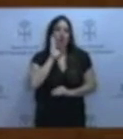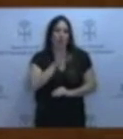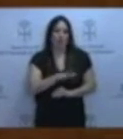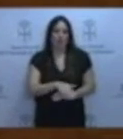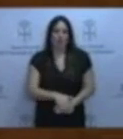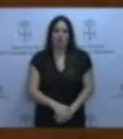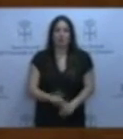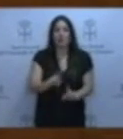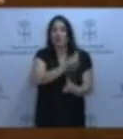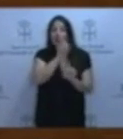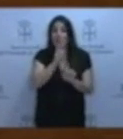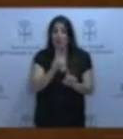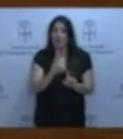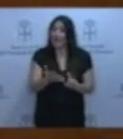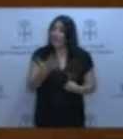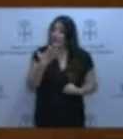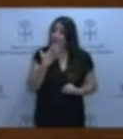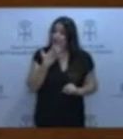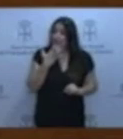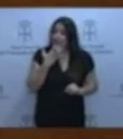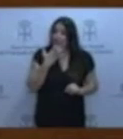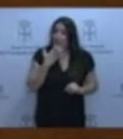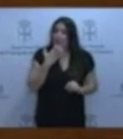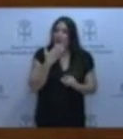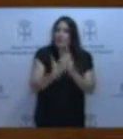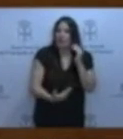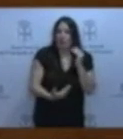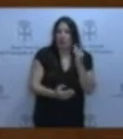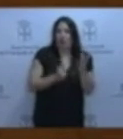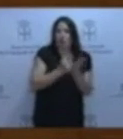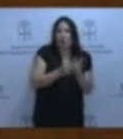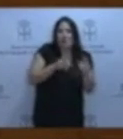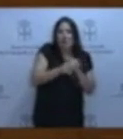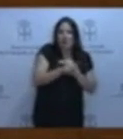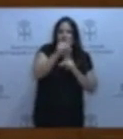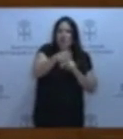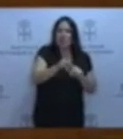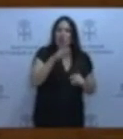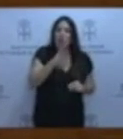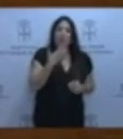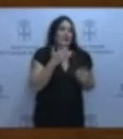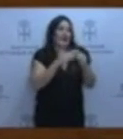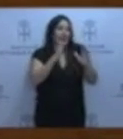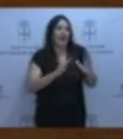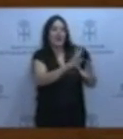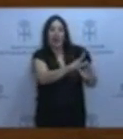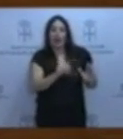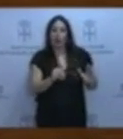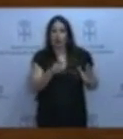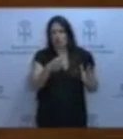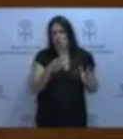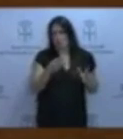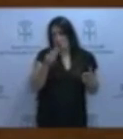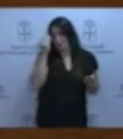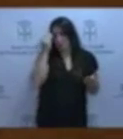Y la pregunta es, si evitáramos cometer un error 2 veces, ¿por qué no lo haríamos en este caso, ¿no? Si a ti te roban tu casa, ¿no pondrías una cerradura o una